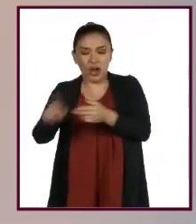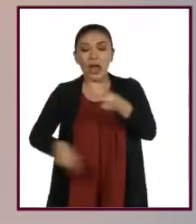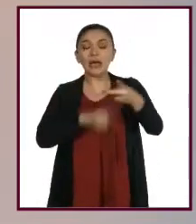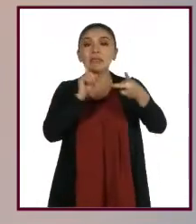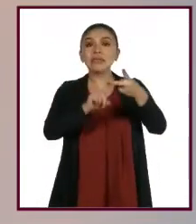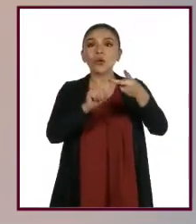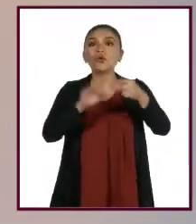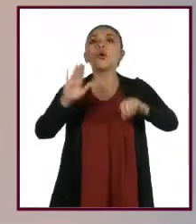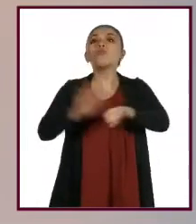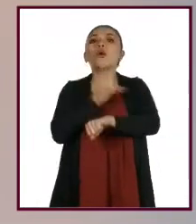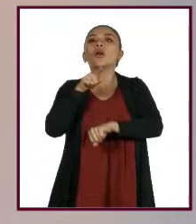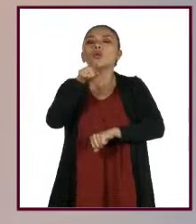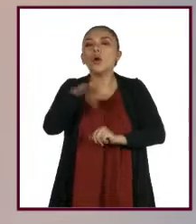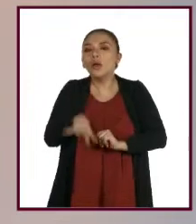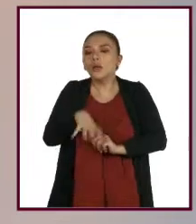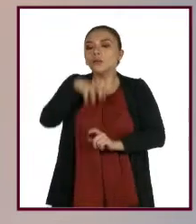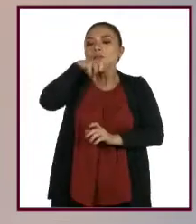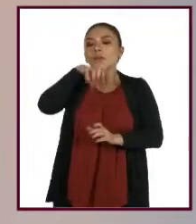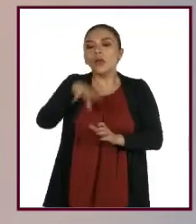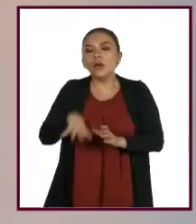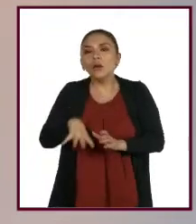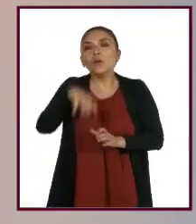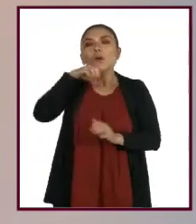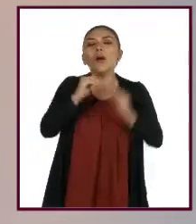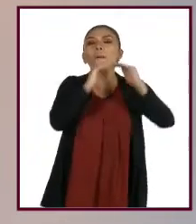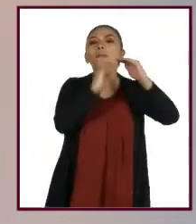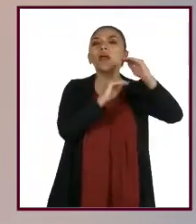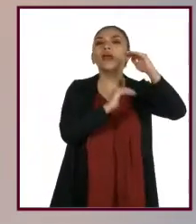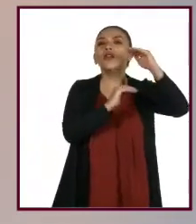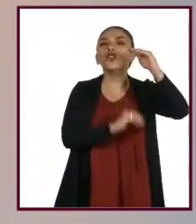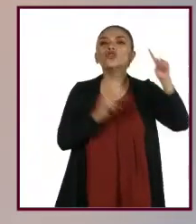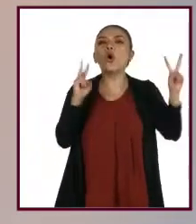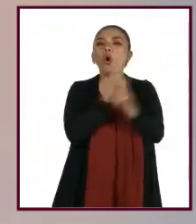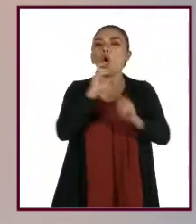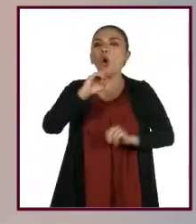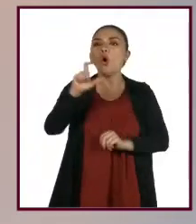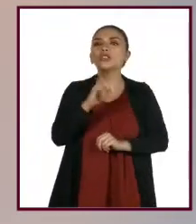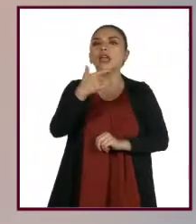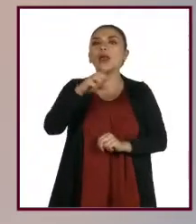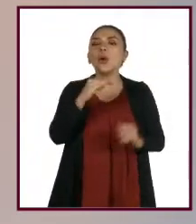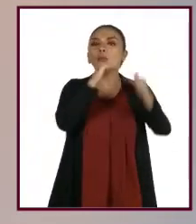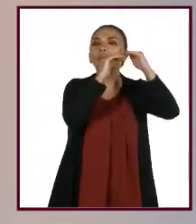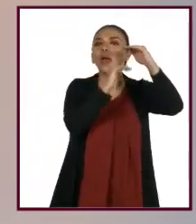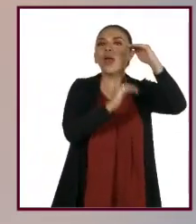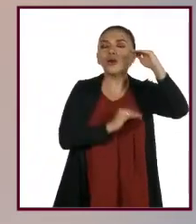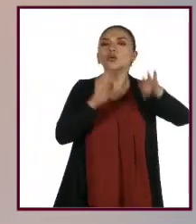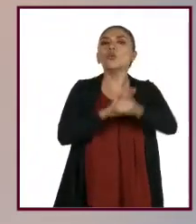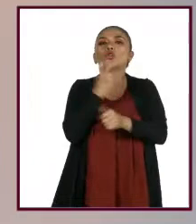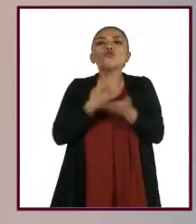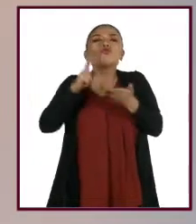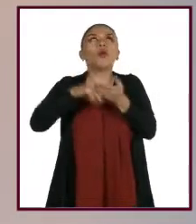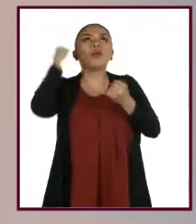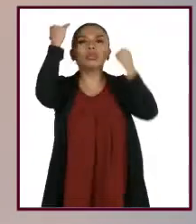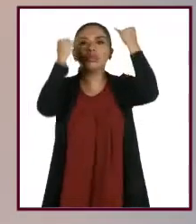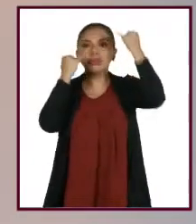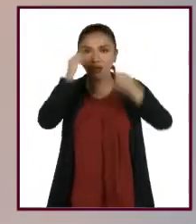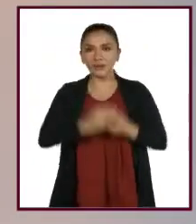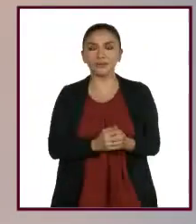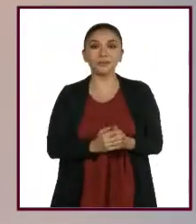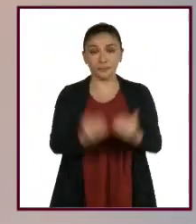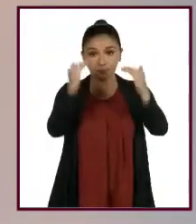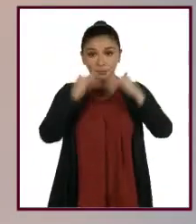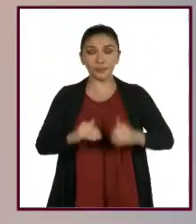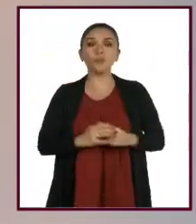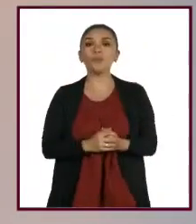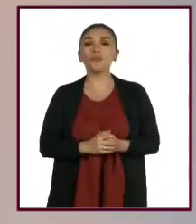otro pues, por la disminución aguda de oxígeno que llega a nuestro organismo. Existe otra